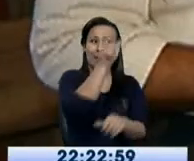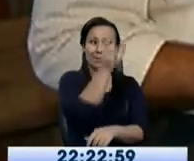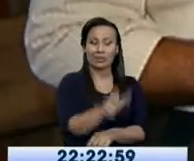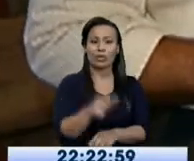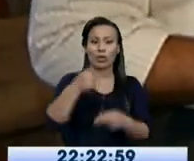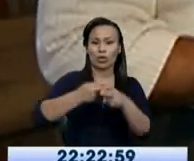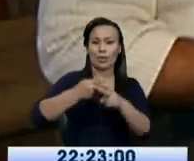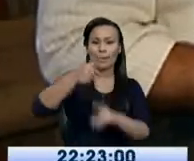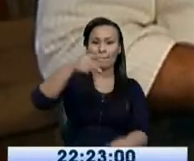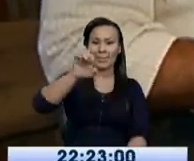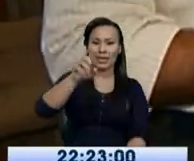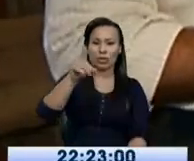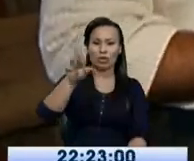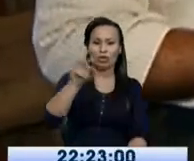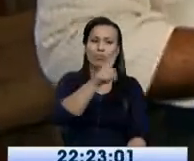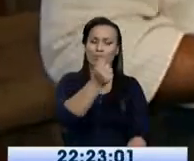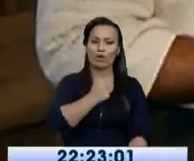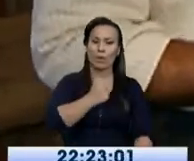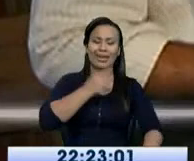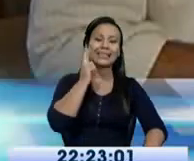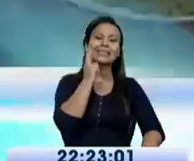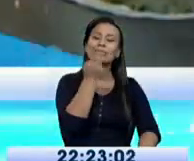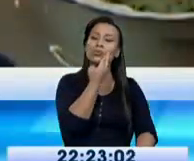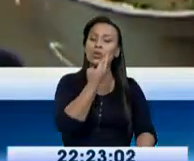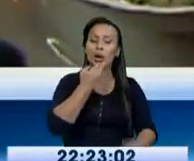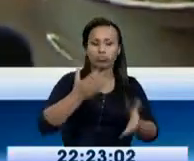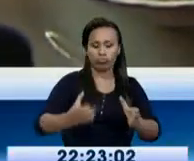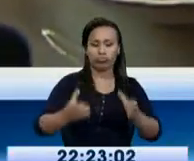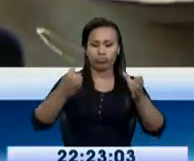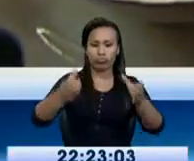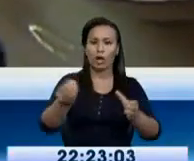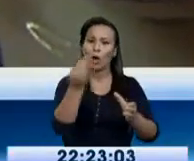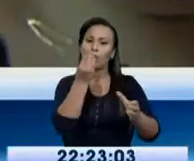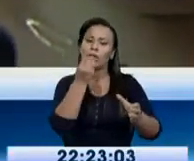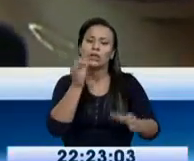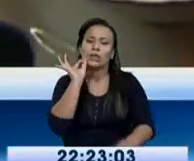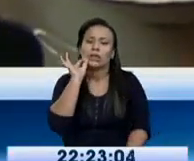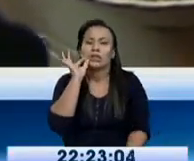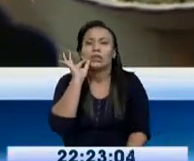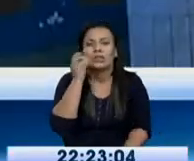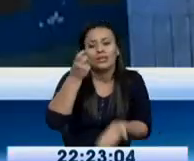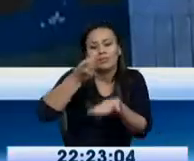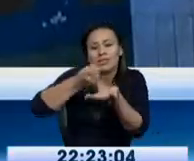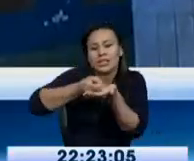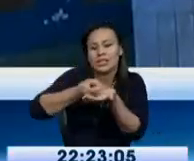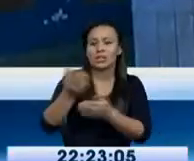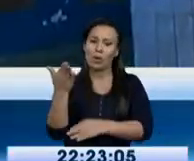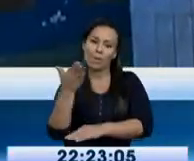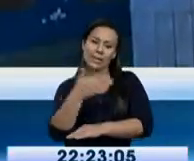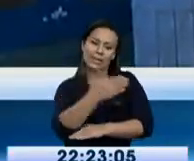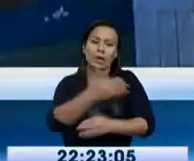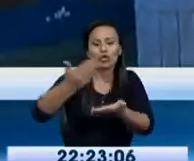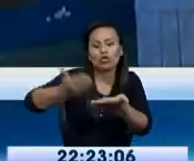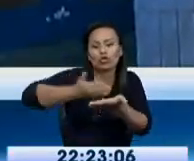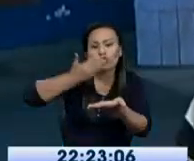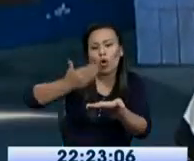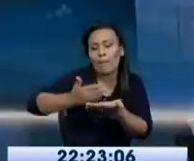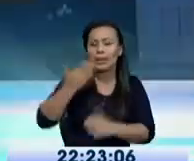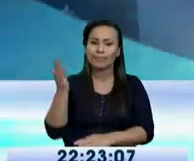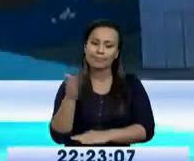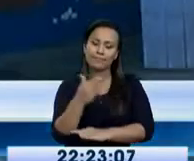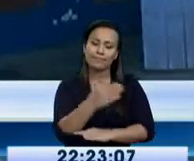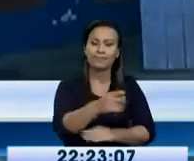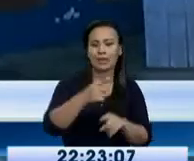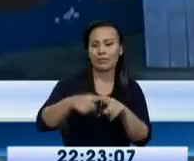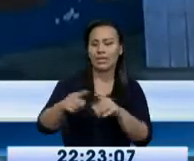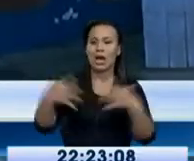Robalino, ofrecerán sus mejores platos con mariscos recién salidos del mar. Lo que es sopa marinera, corvina entera, el arroz